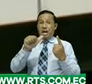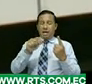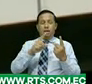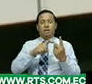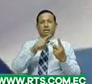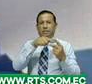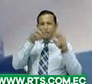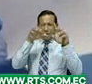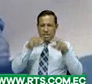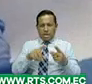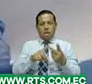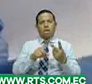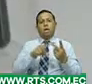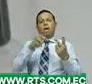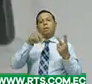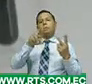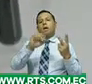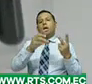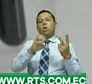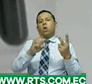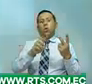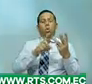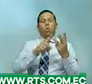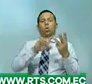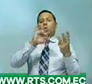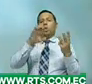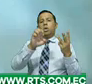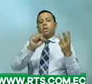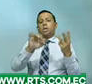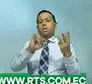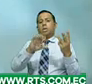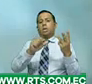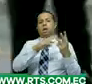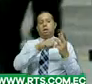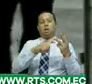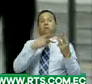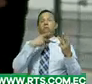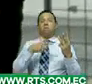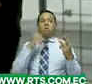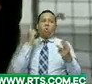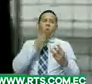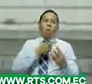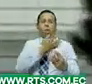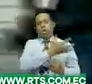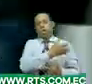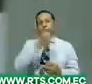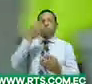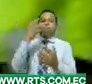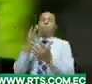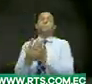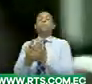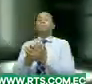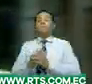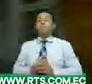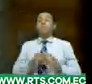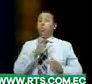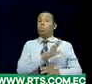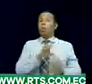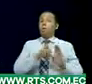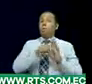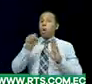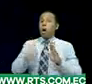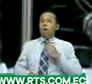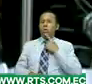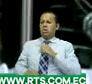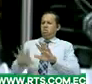municipio, a Marco B. y a Jessica C. El abogado de esta última, jefa de compras públicas, presentó la apelación a esta medida.